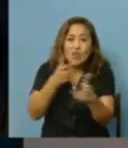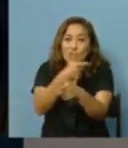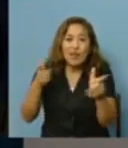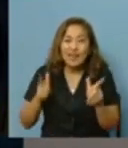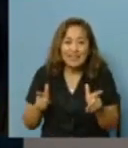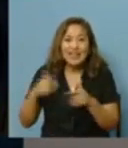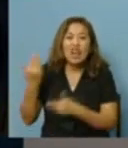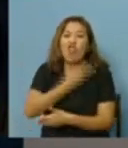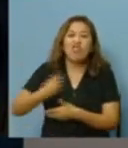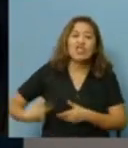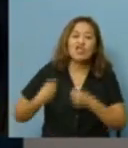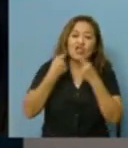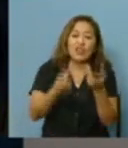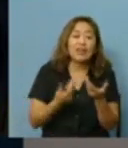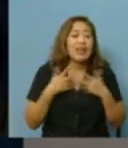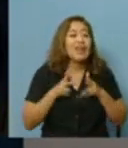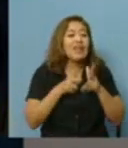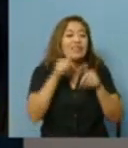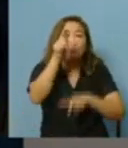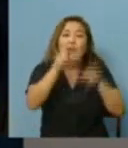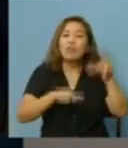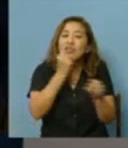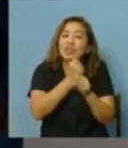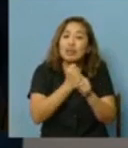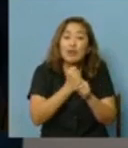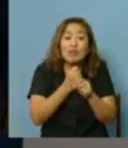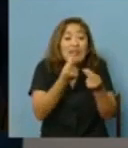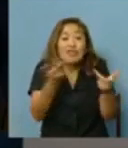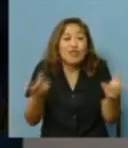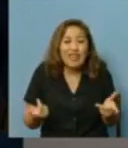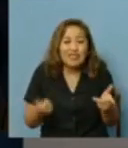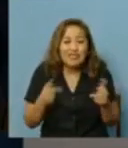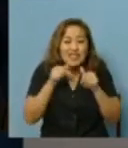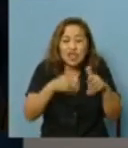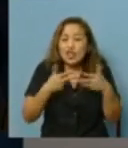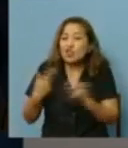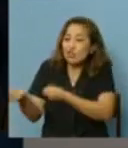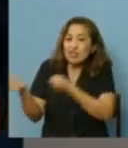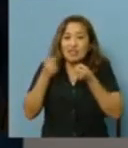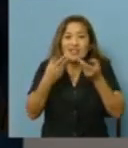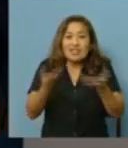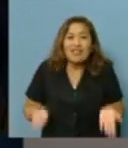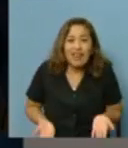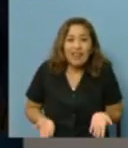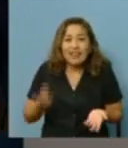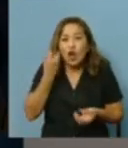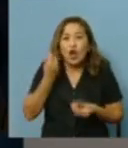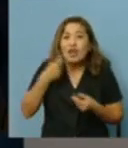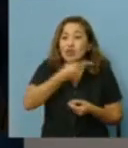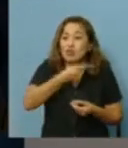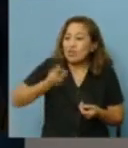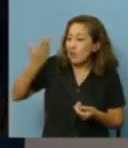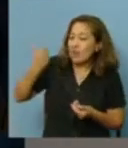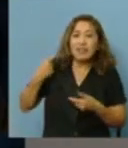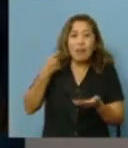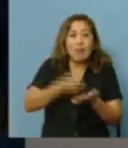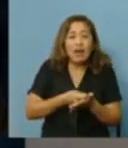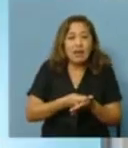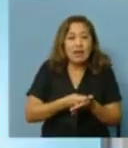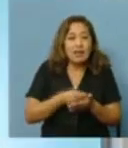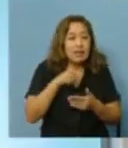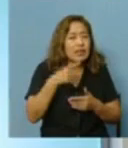entonces que le decimos los productores no está la plata y como que no está de silla te transfieren de una semana